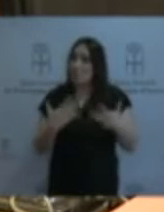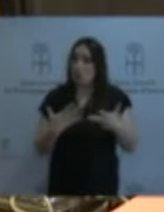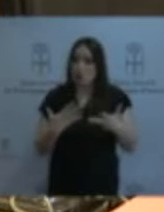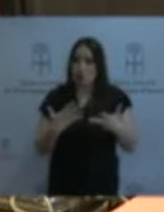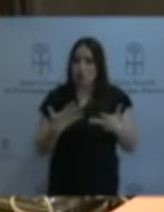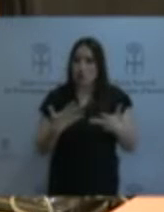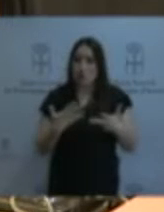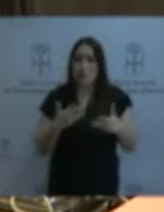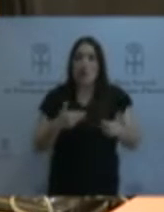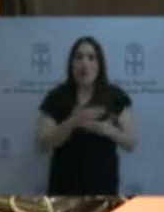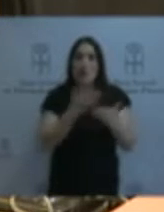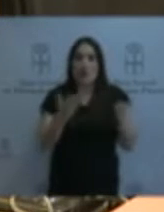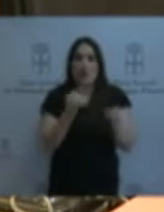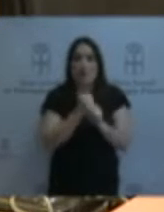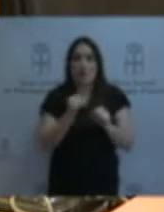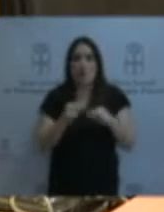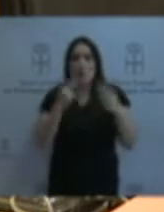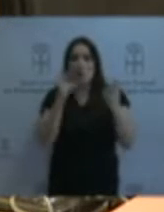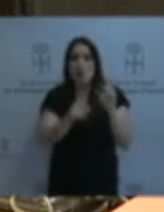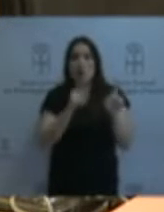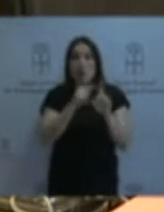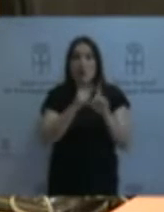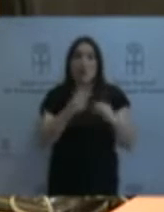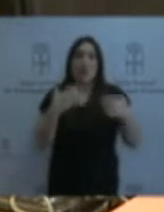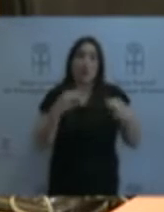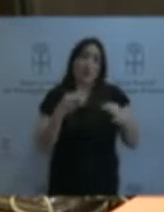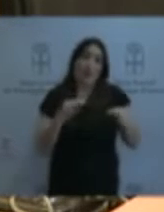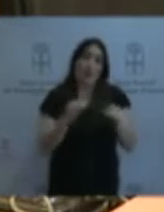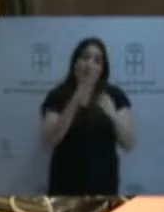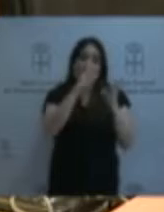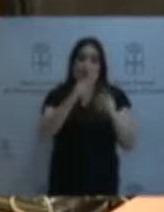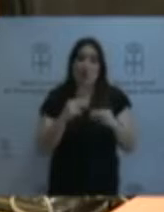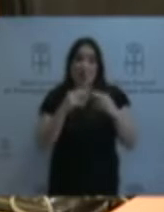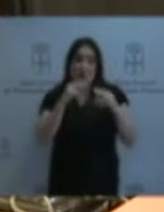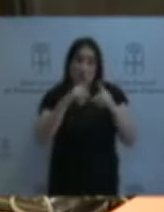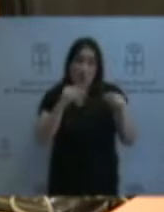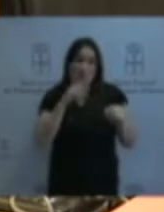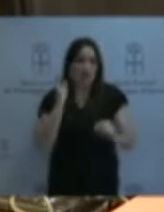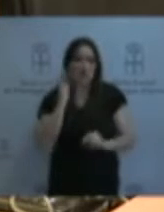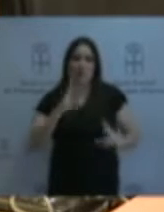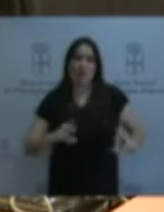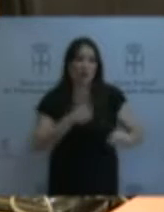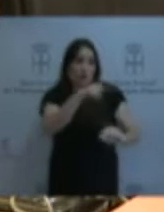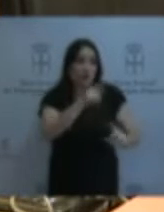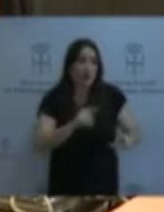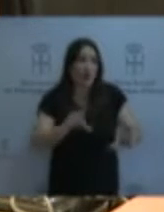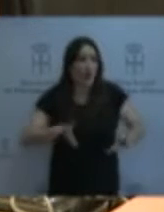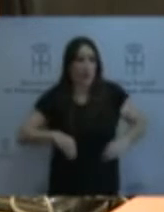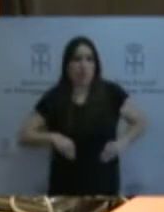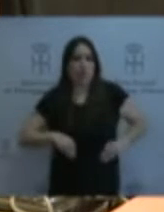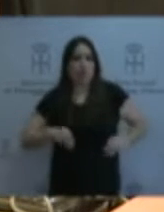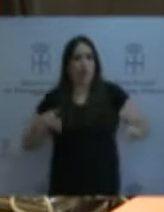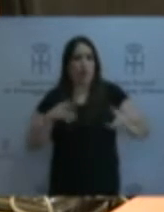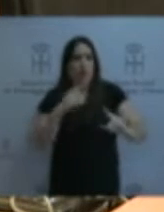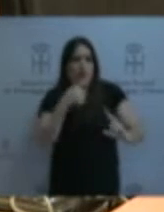sea posible de una oferta de empleo público que normalice la Administración asturiana muy afectada por los recortes. Ustedes no compartían los recortes, eso vienen diciendo desde hace